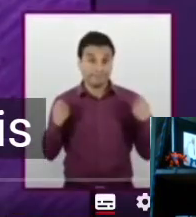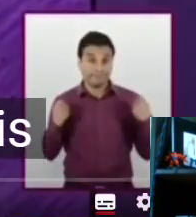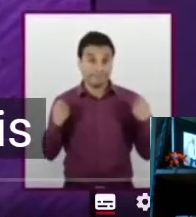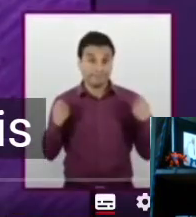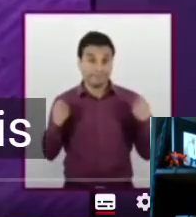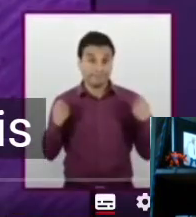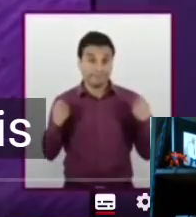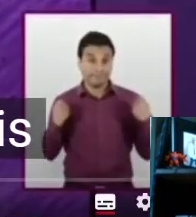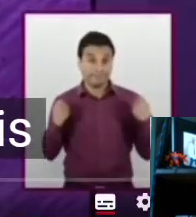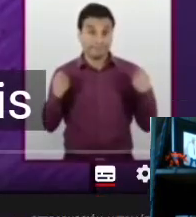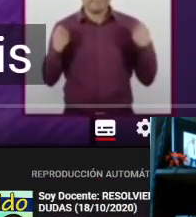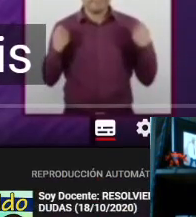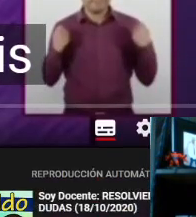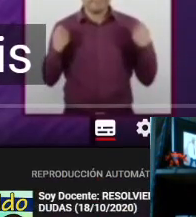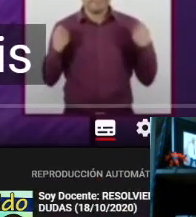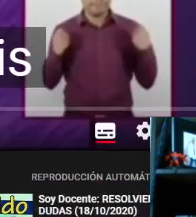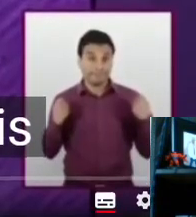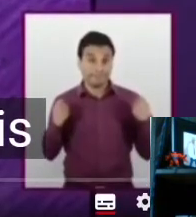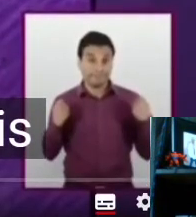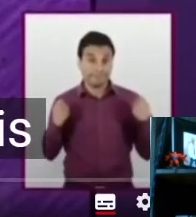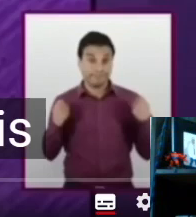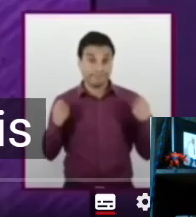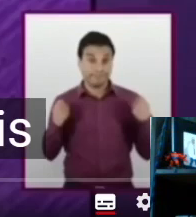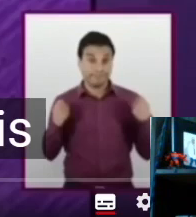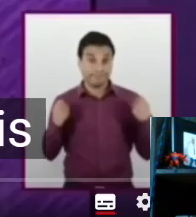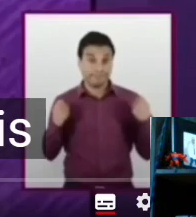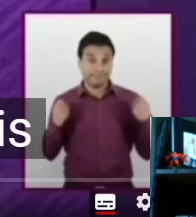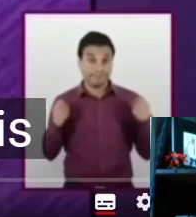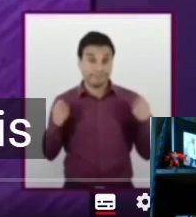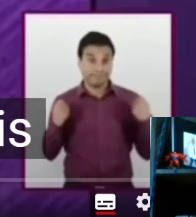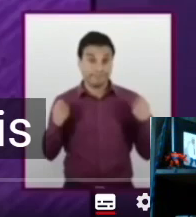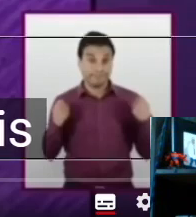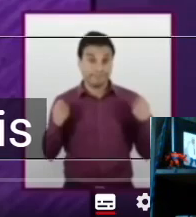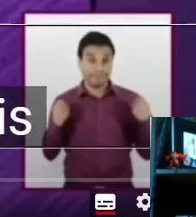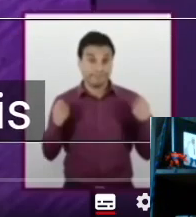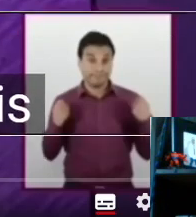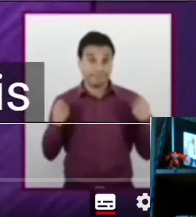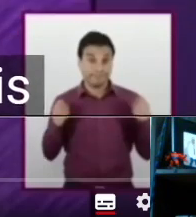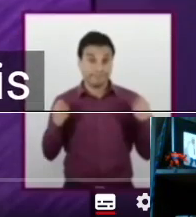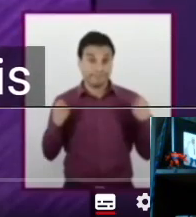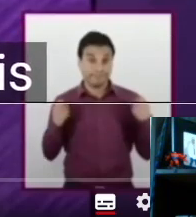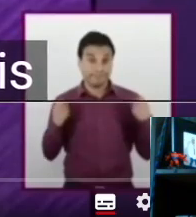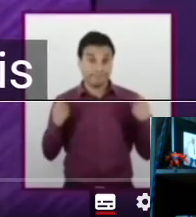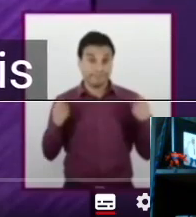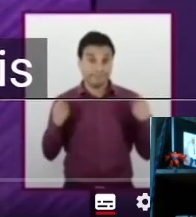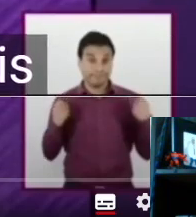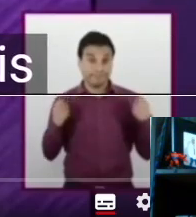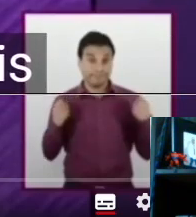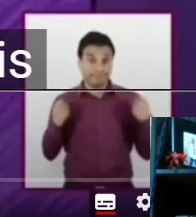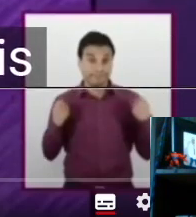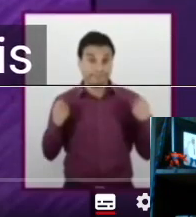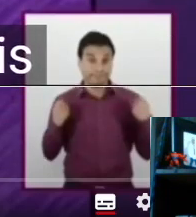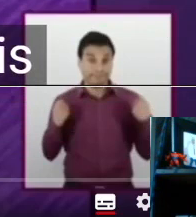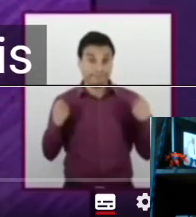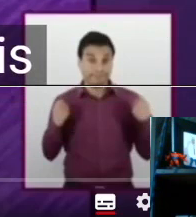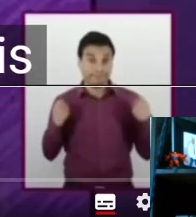quiero mencionarles que hay algunos cuantos errores en los subtítulos o que son subtítulos generados